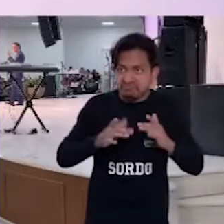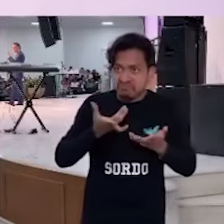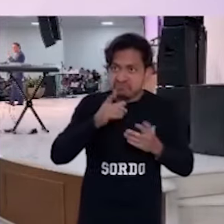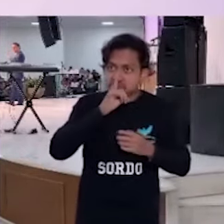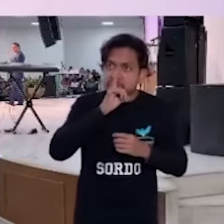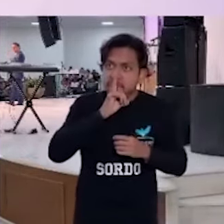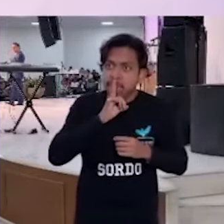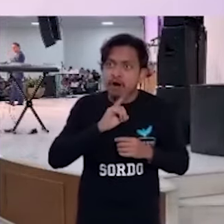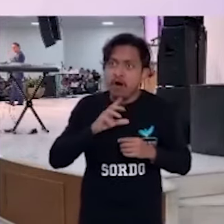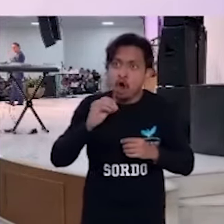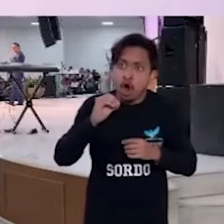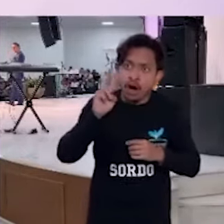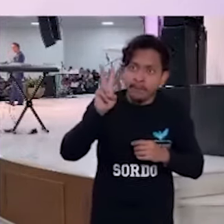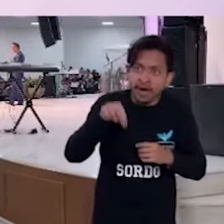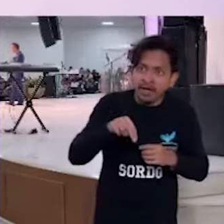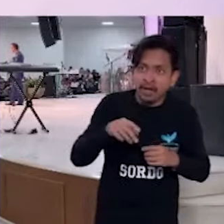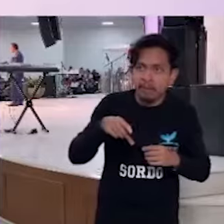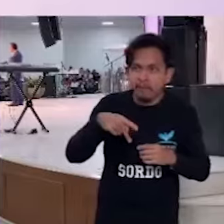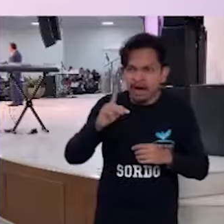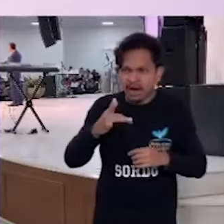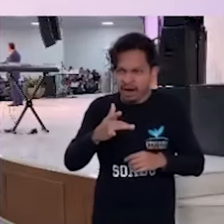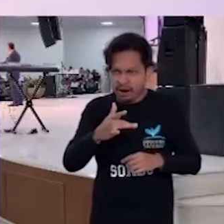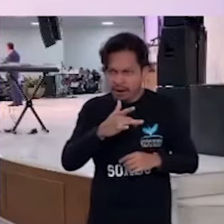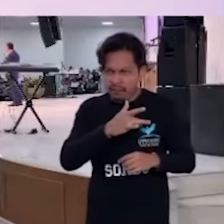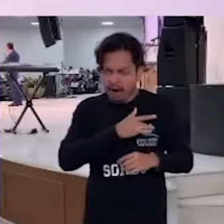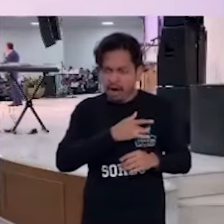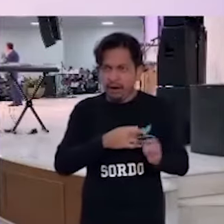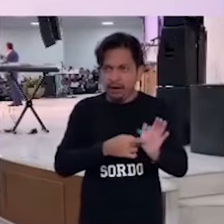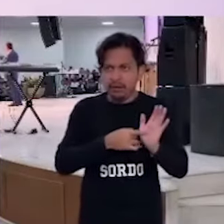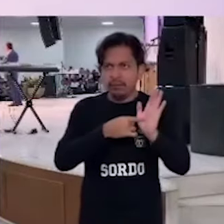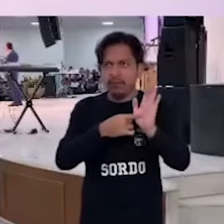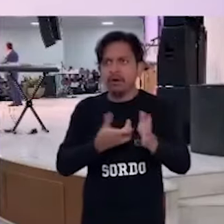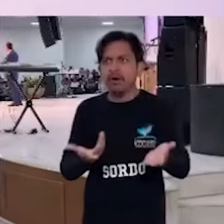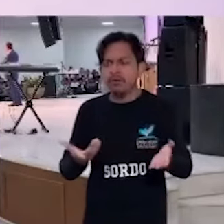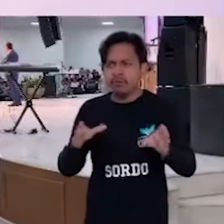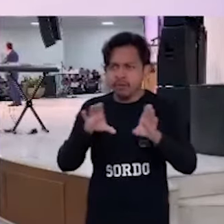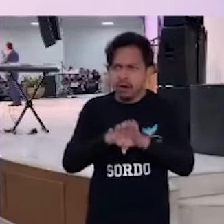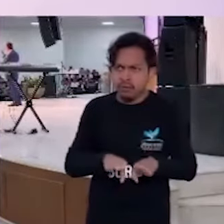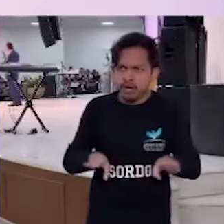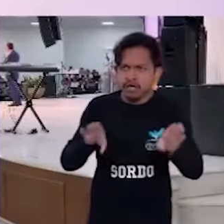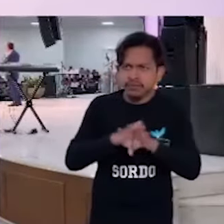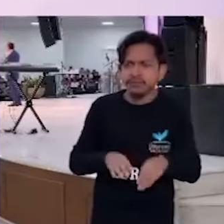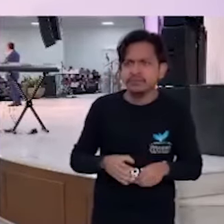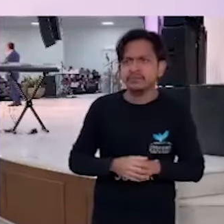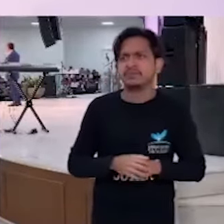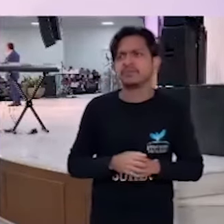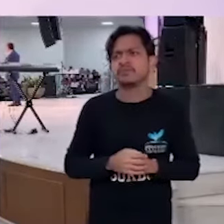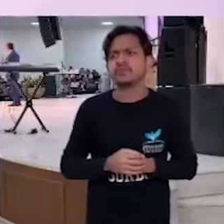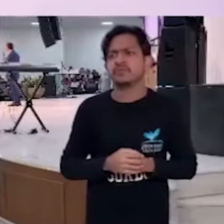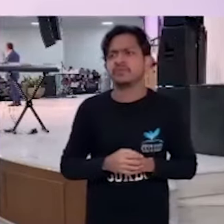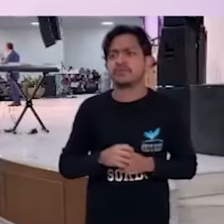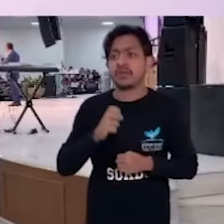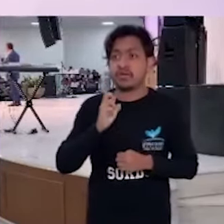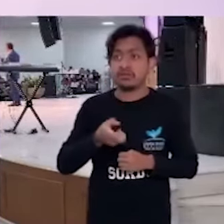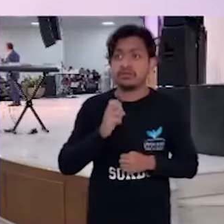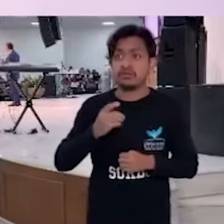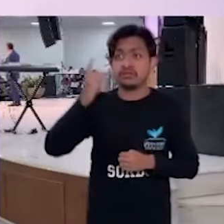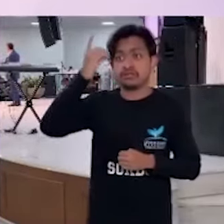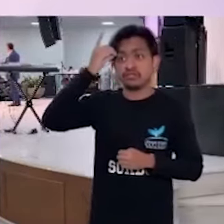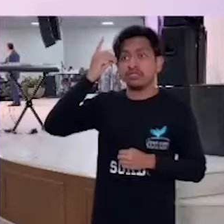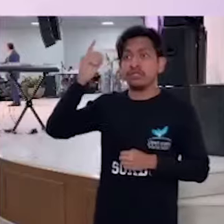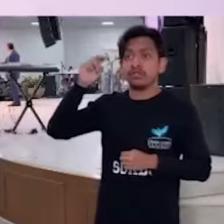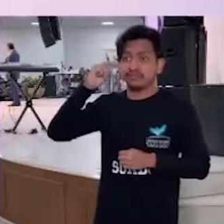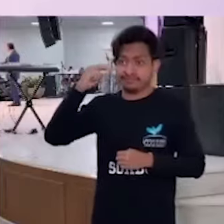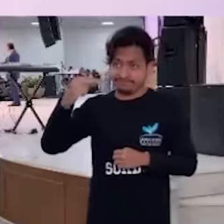Pero ahí es el corazón, ¿no? Ahí es la intención. Ahí es la intención lo que Dios juzga. Las intenciones del